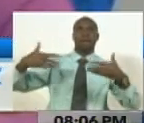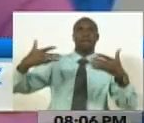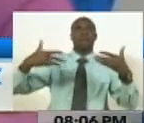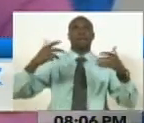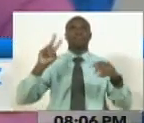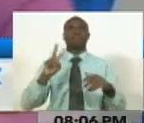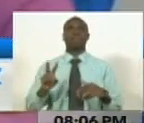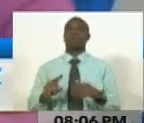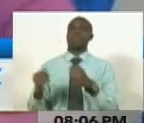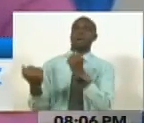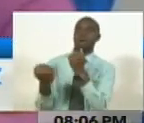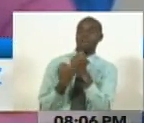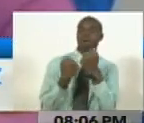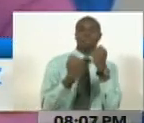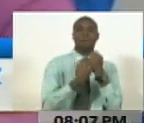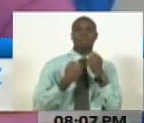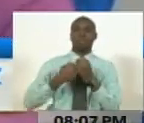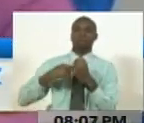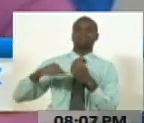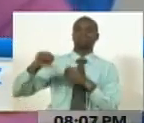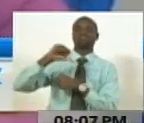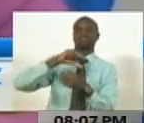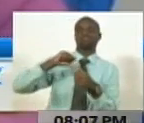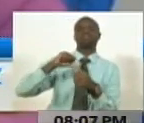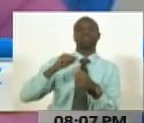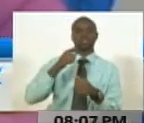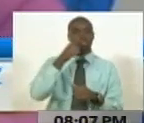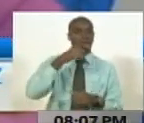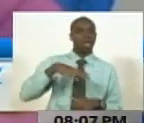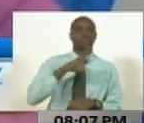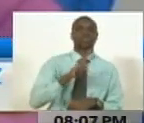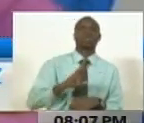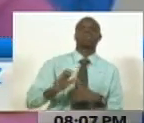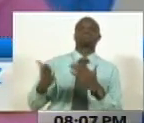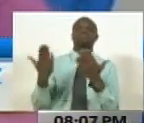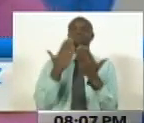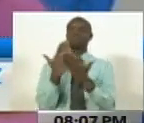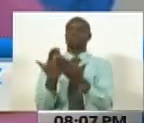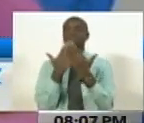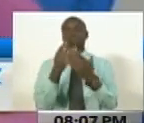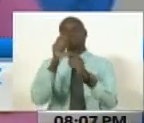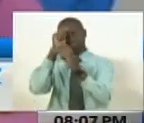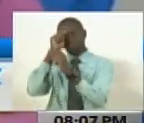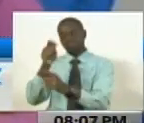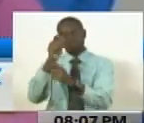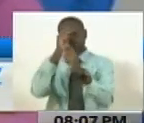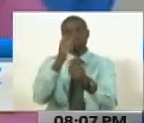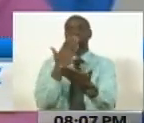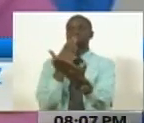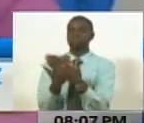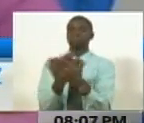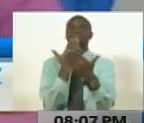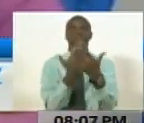de solidaridad y hacia nuestro pueblo. Las reconocemos,